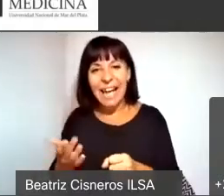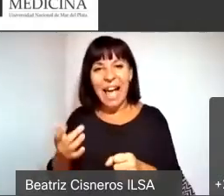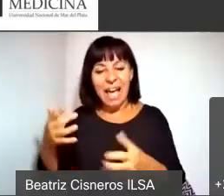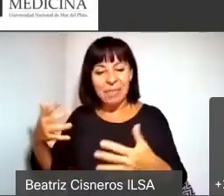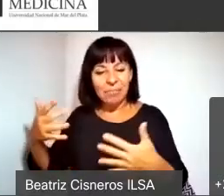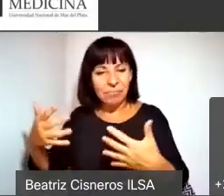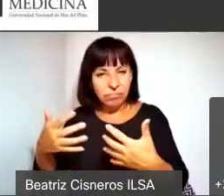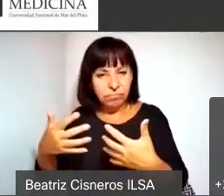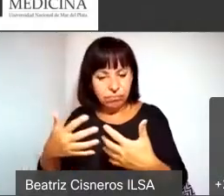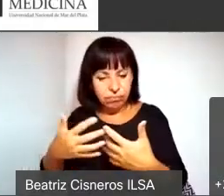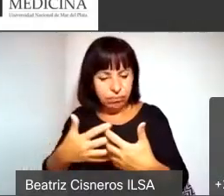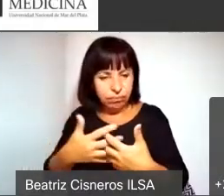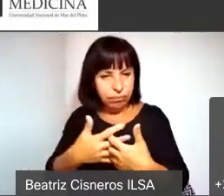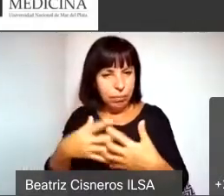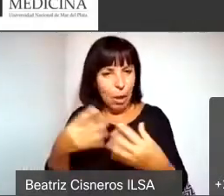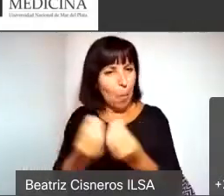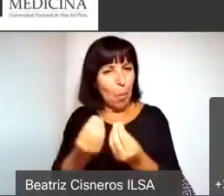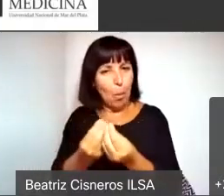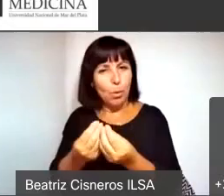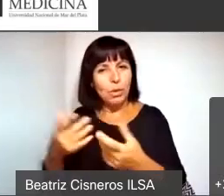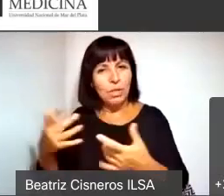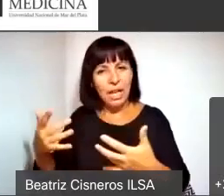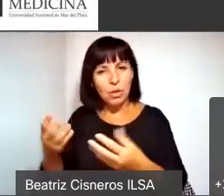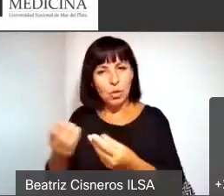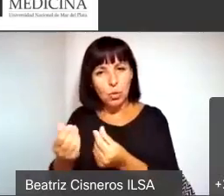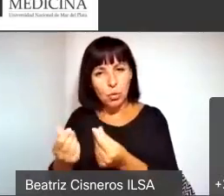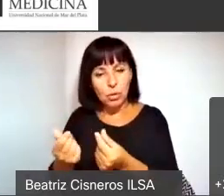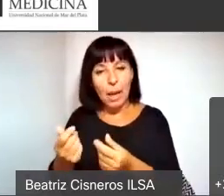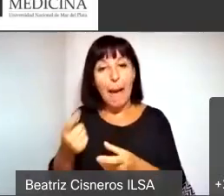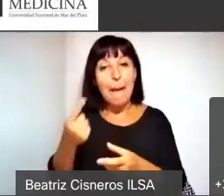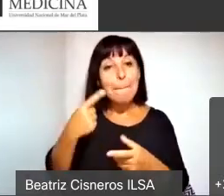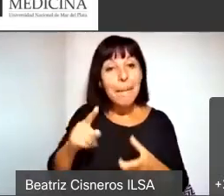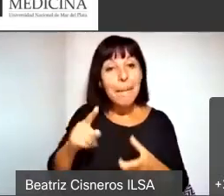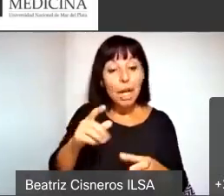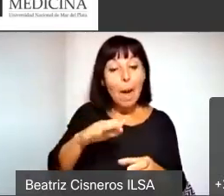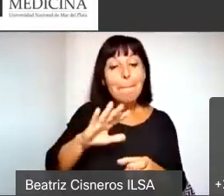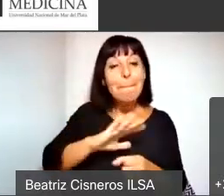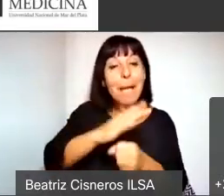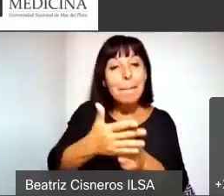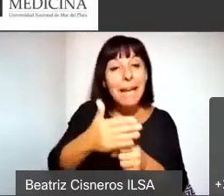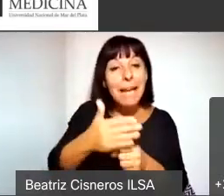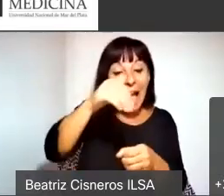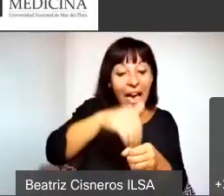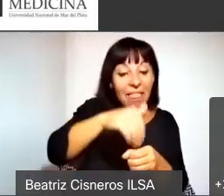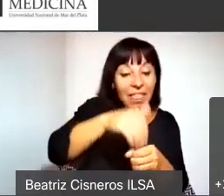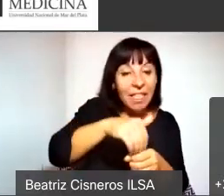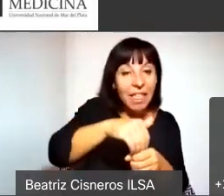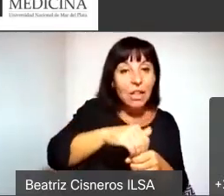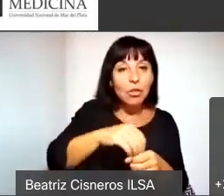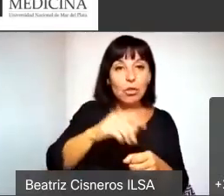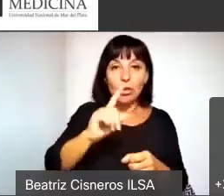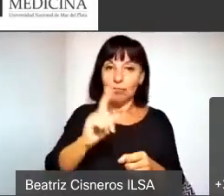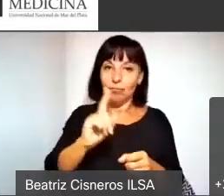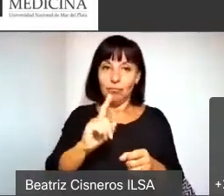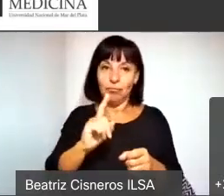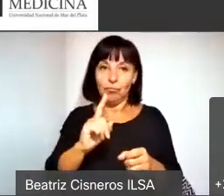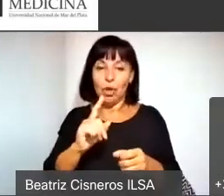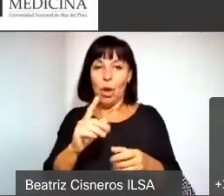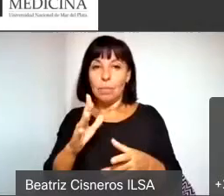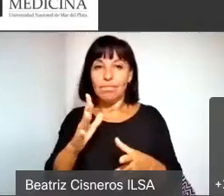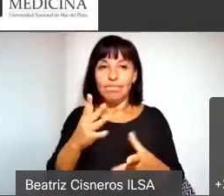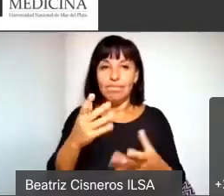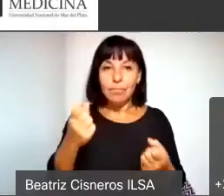de sustancias. Sin embargo, la membrana interna regula estrictamente el paso de sustancias hacia